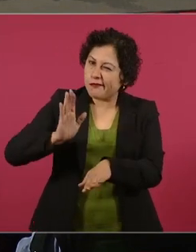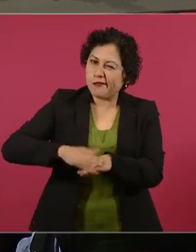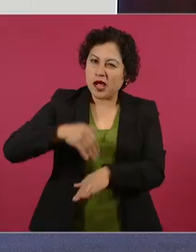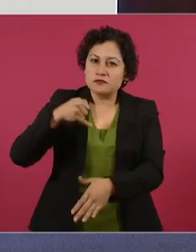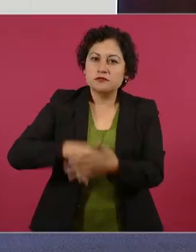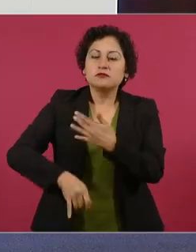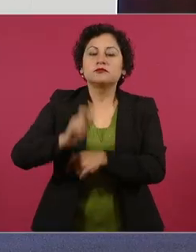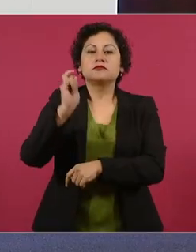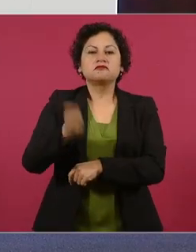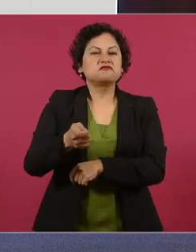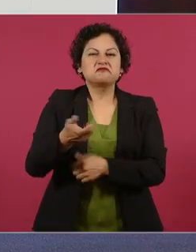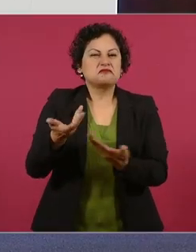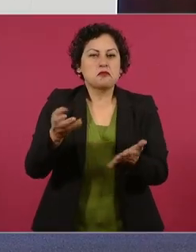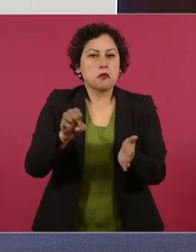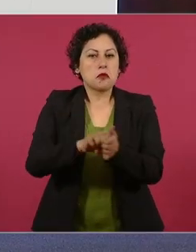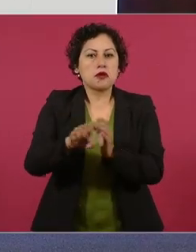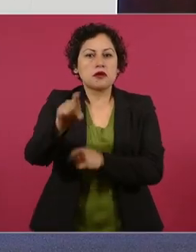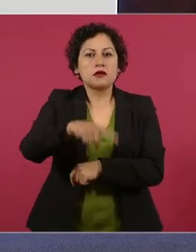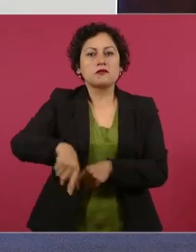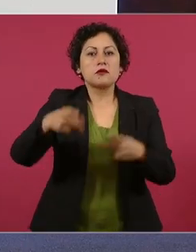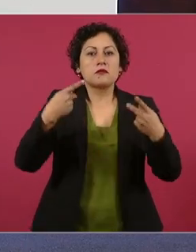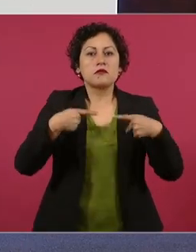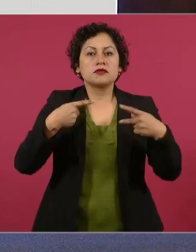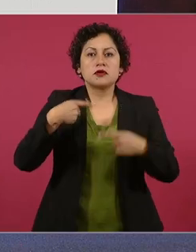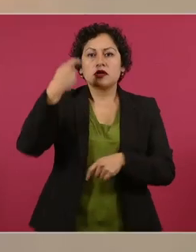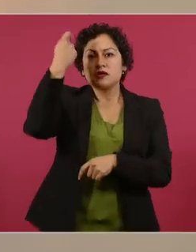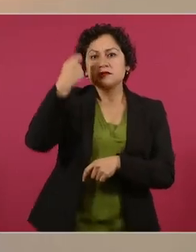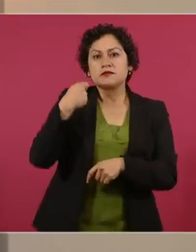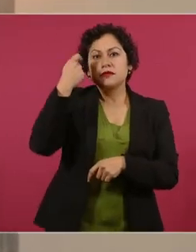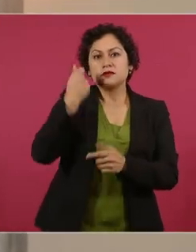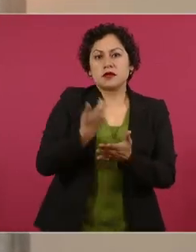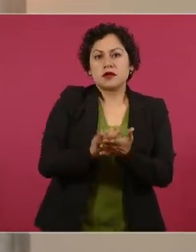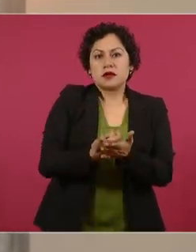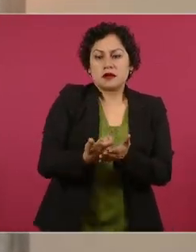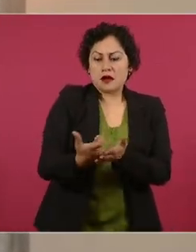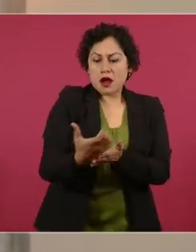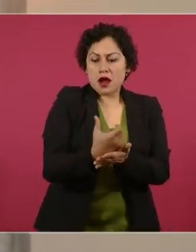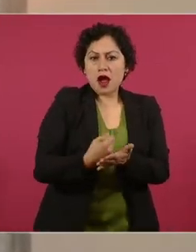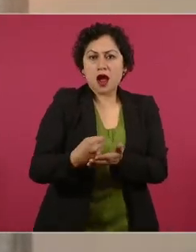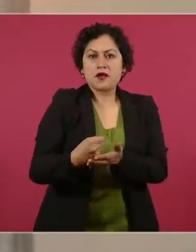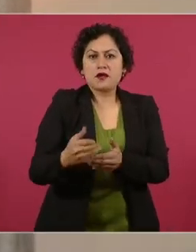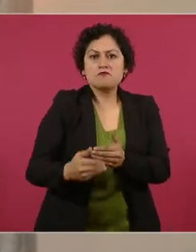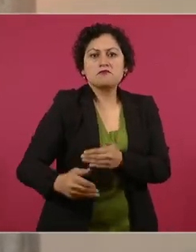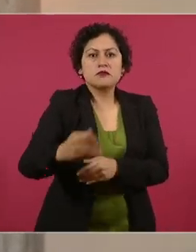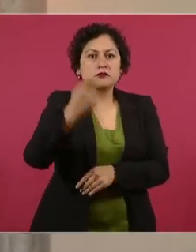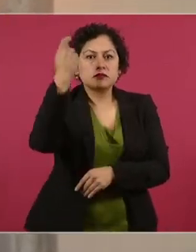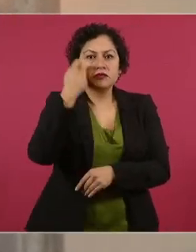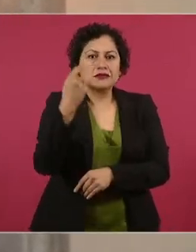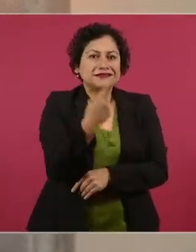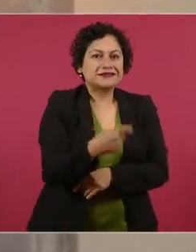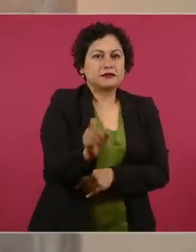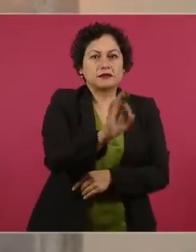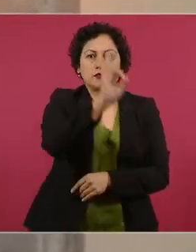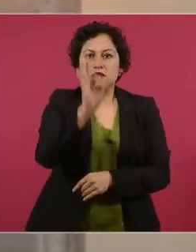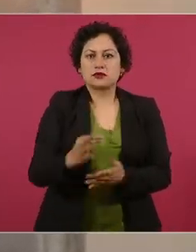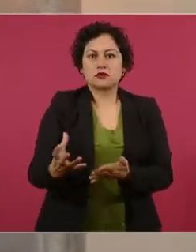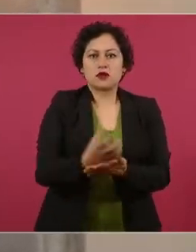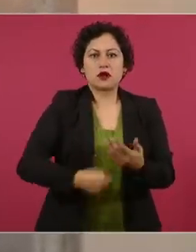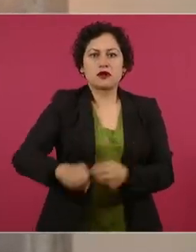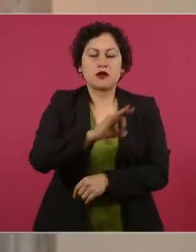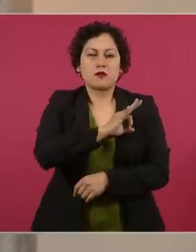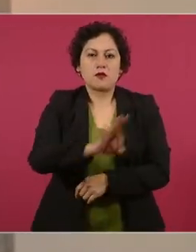los trabajadores puedan irse con el 100% de su último salario, es decir, contar con un